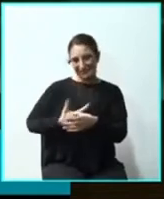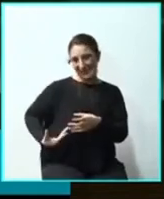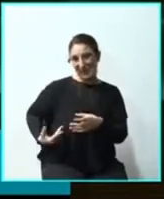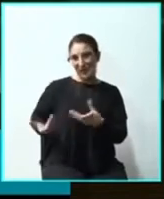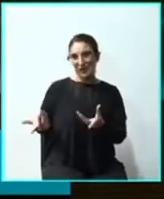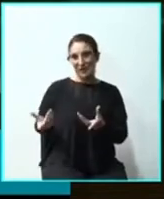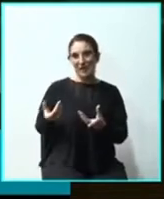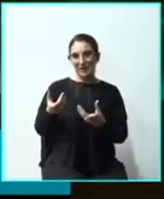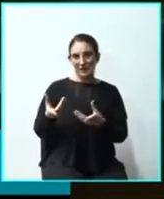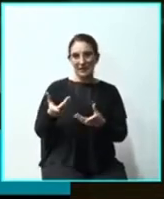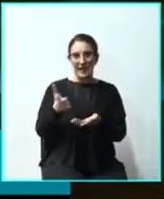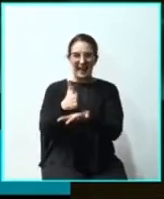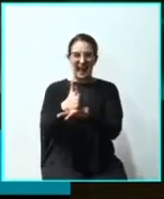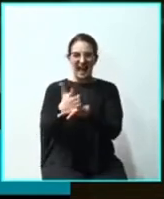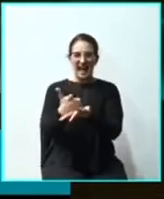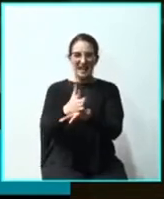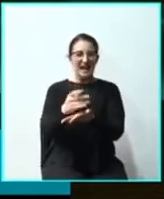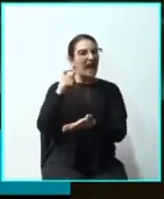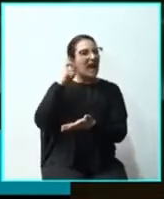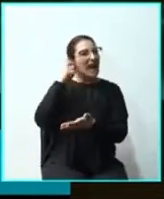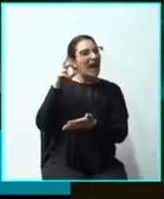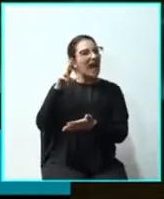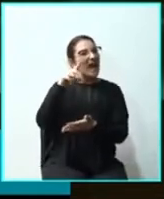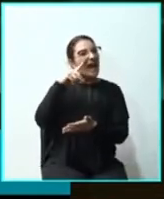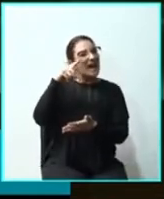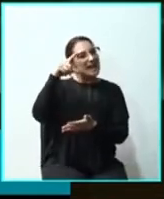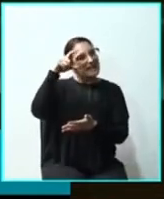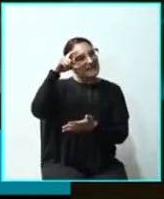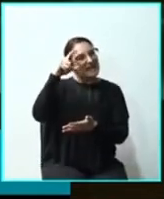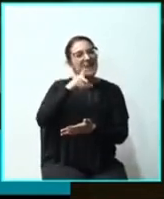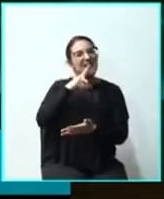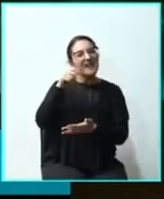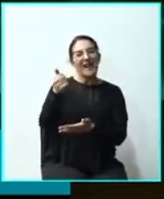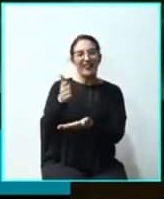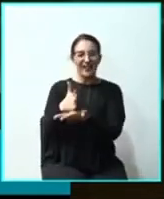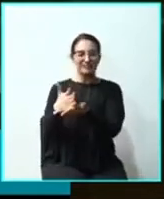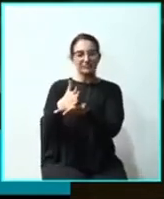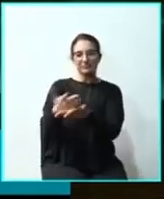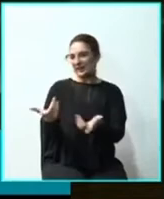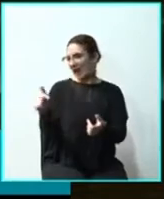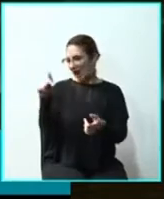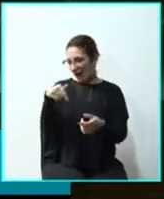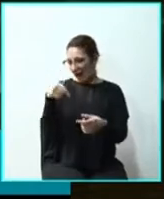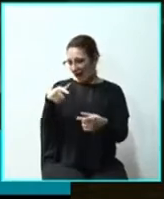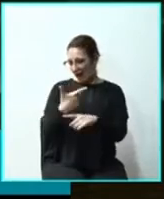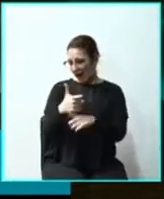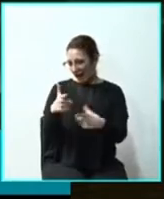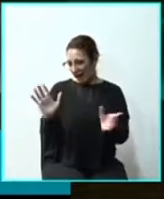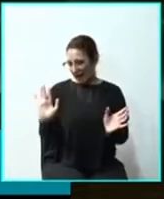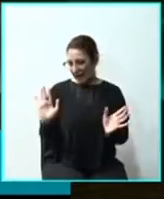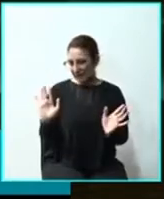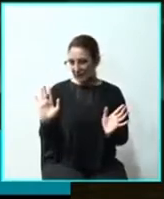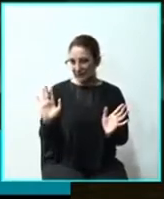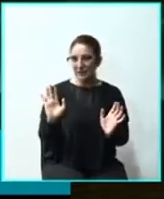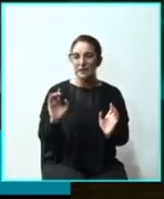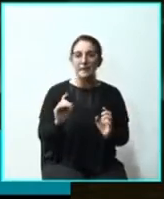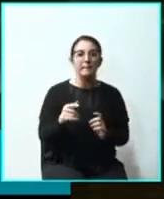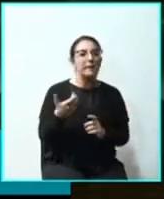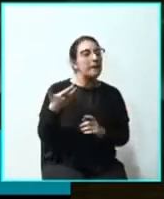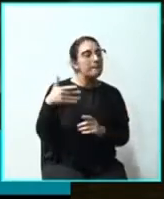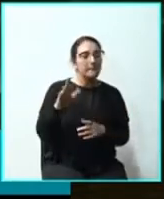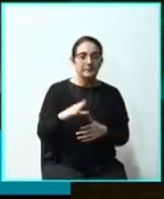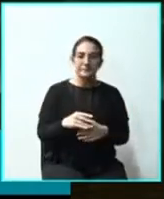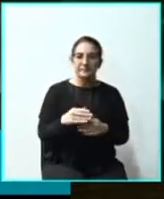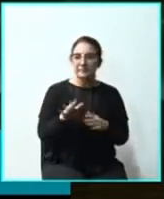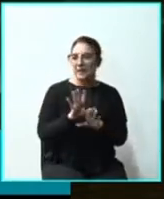claramente de que esa grieta, que a veces se habla tanto, no se aplica a casi nada, cuando uno ve, pero mucho menos se aplica a la política represiva en curso. Nada